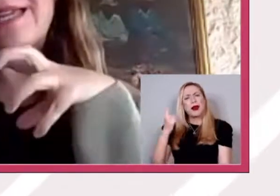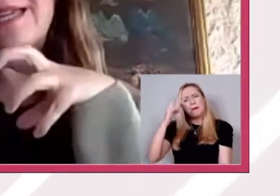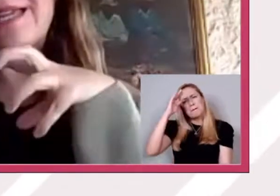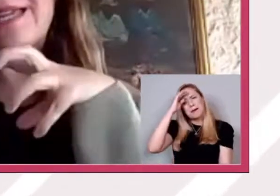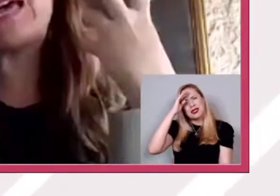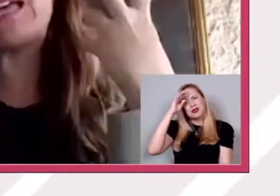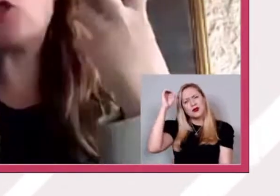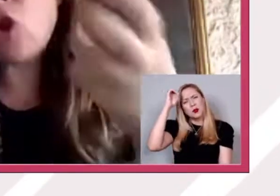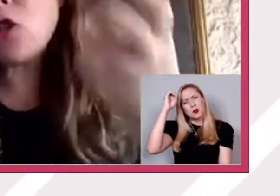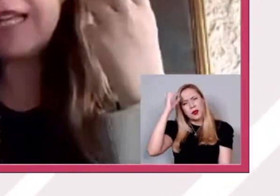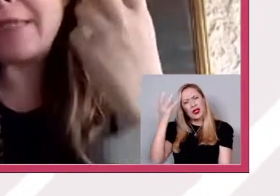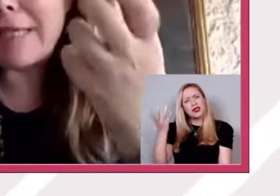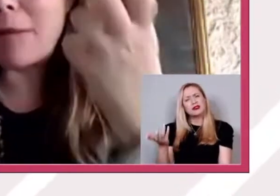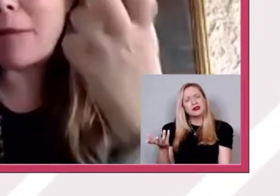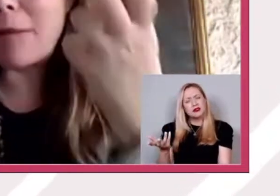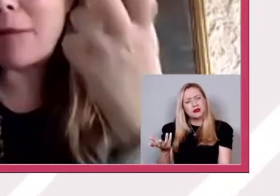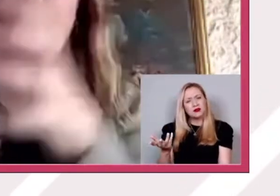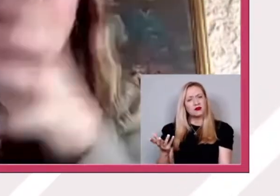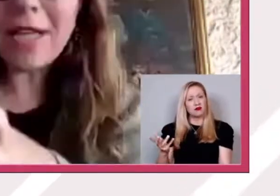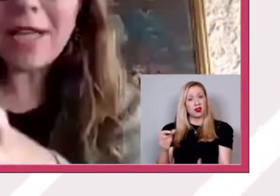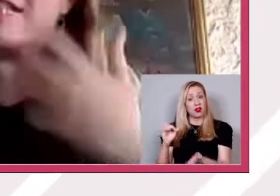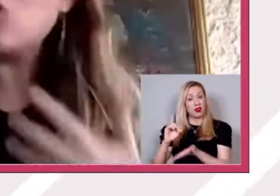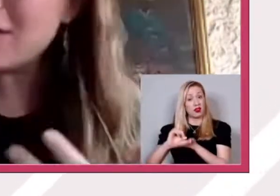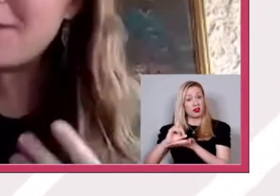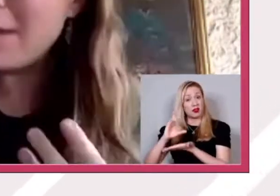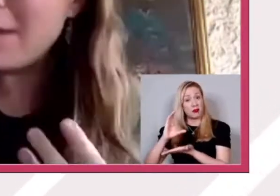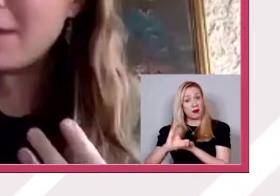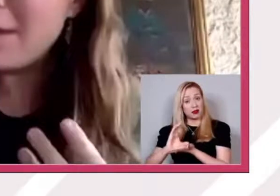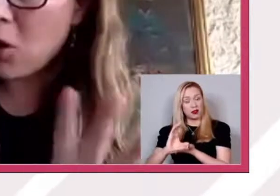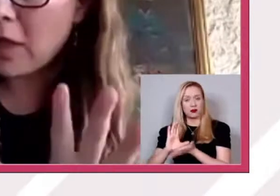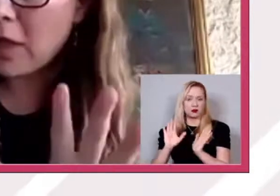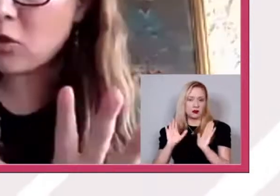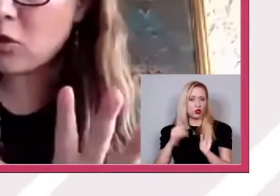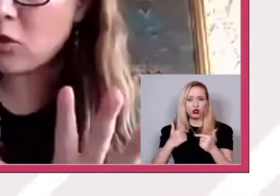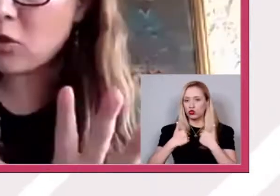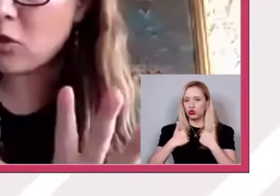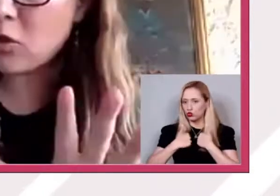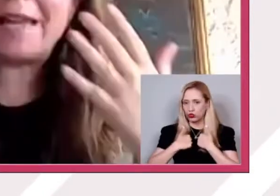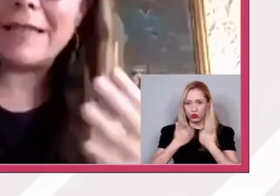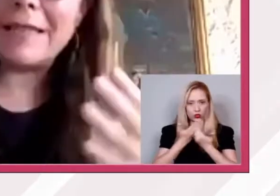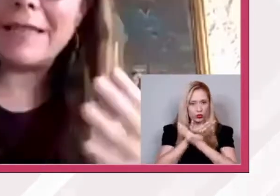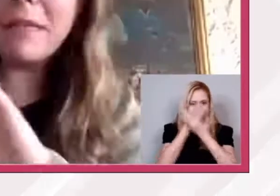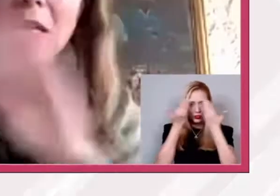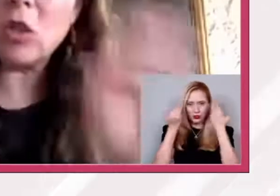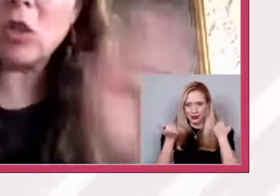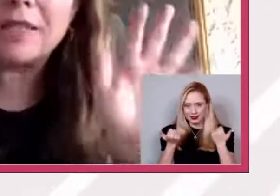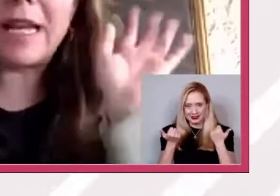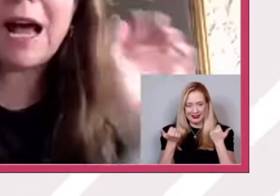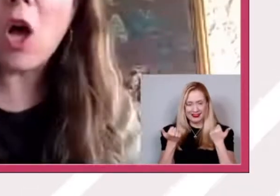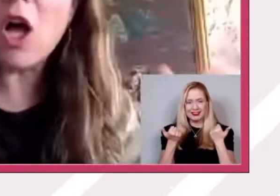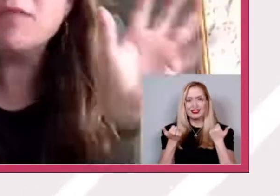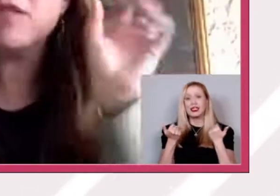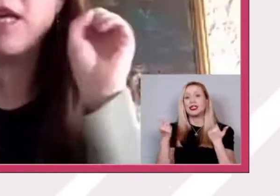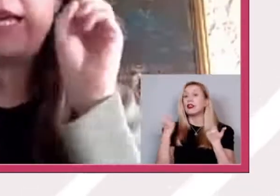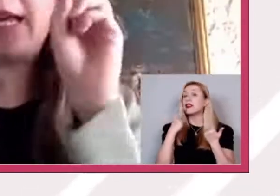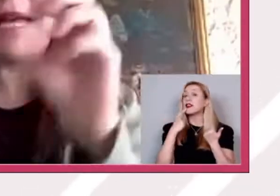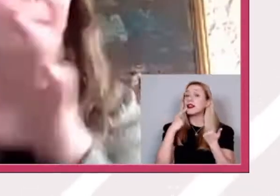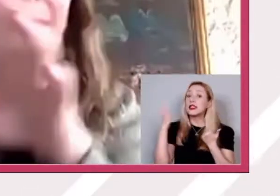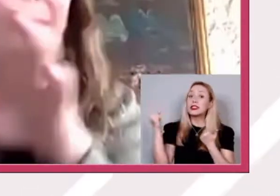de que se asocie la discapacidad, o sea, quienes no sabemos, y vuelvo con eso, ¿no? Quienes simplemente nos dicen, la